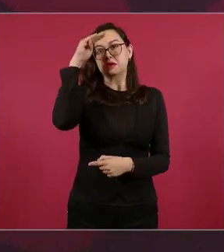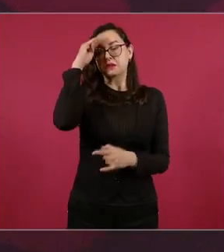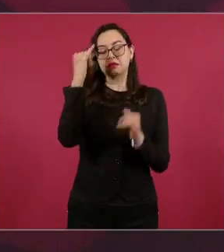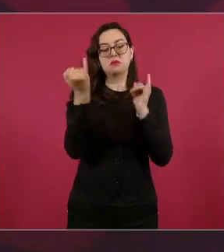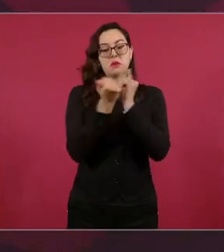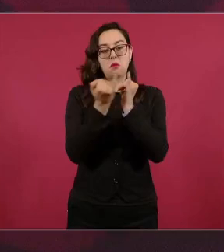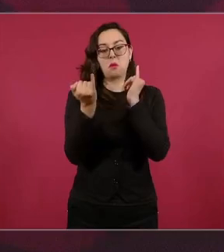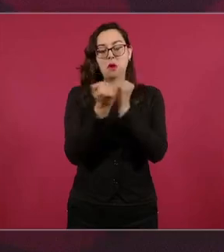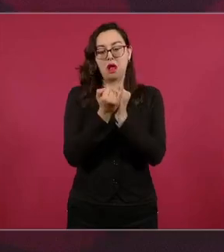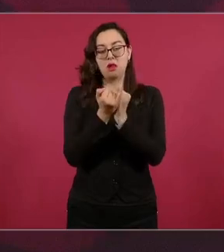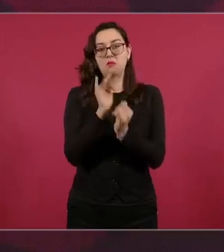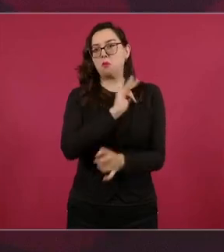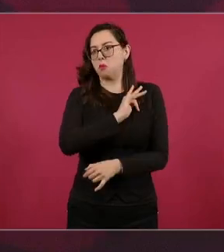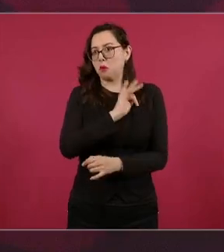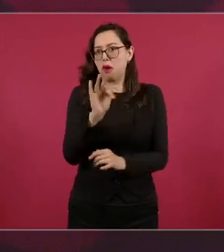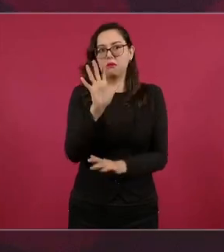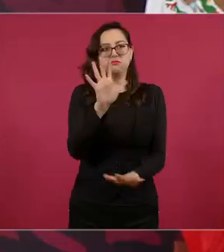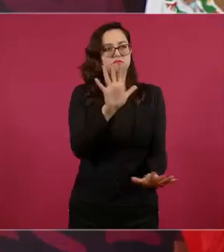esto es antes